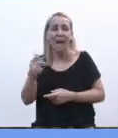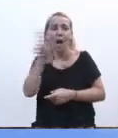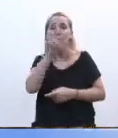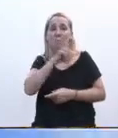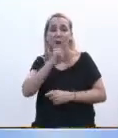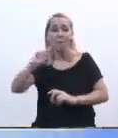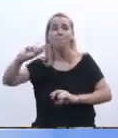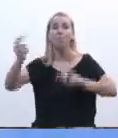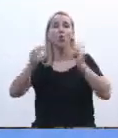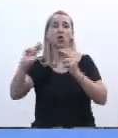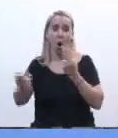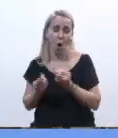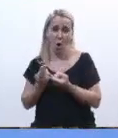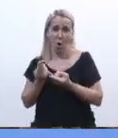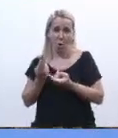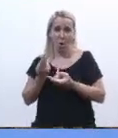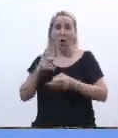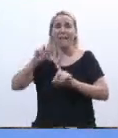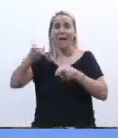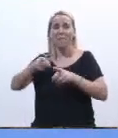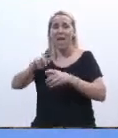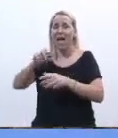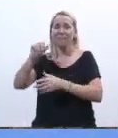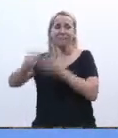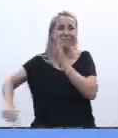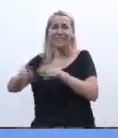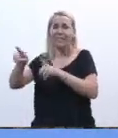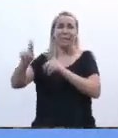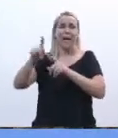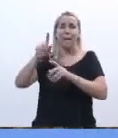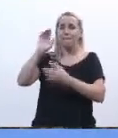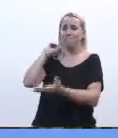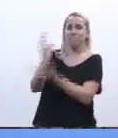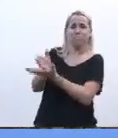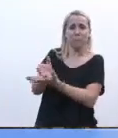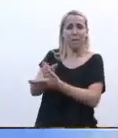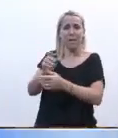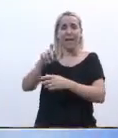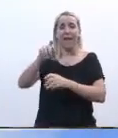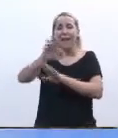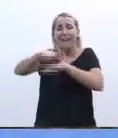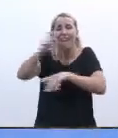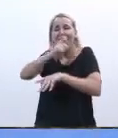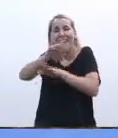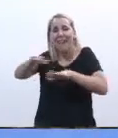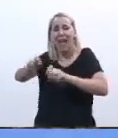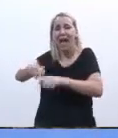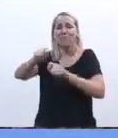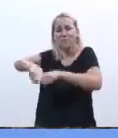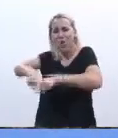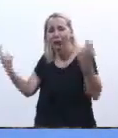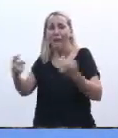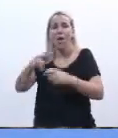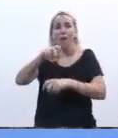perdieron la vida, de las mutiladas, de las criminalizadas, de las niñas violadas, de los